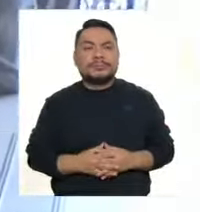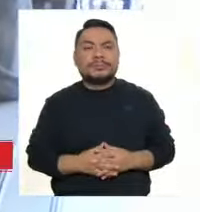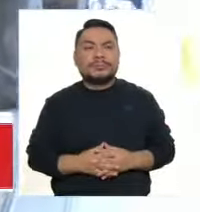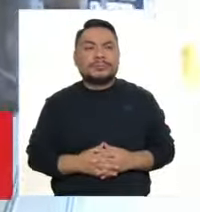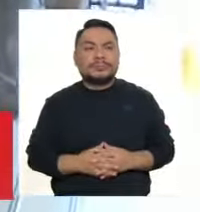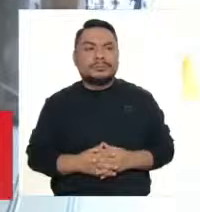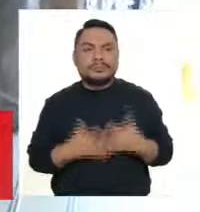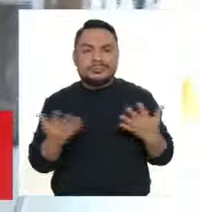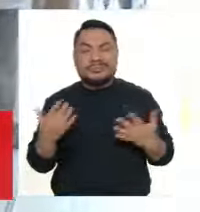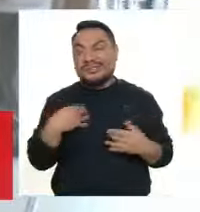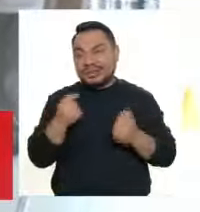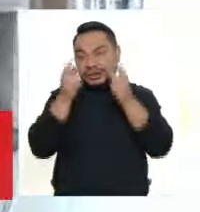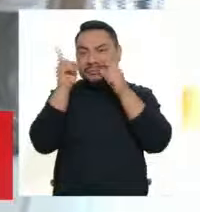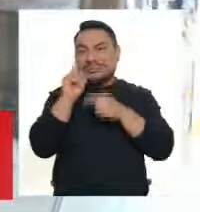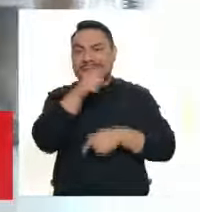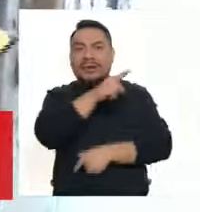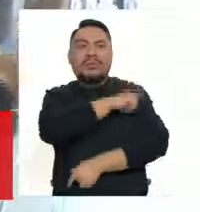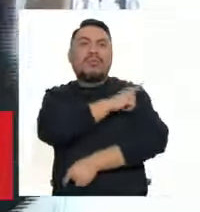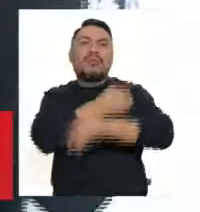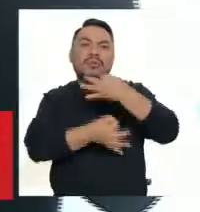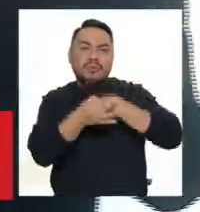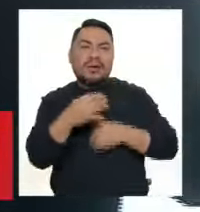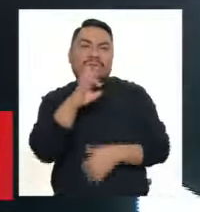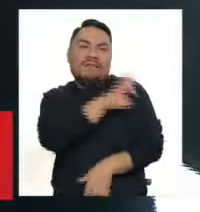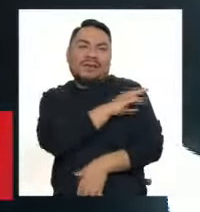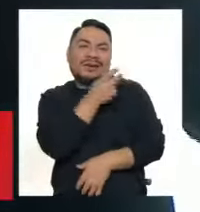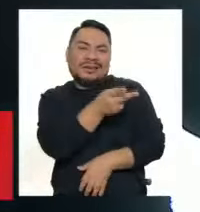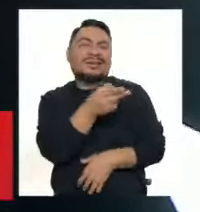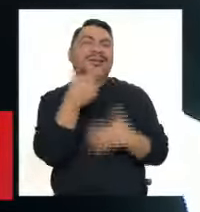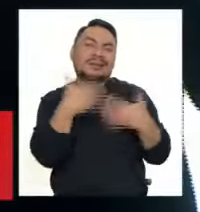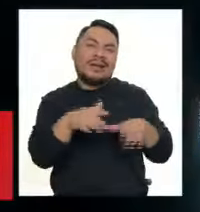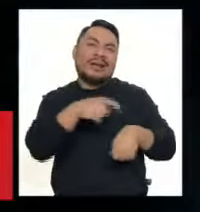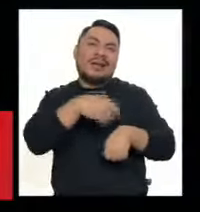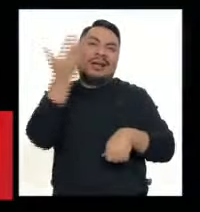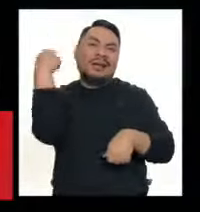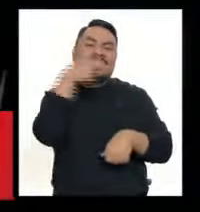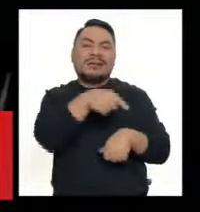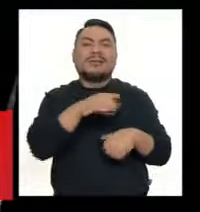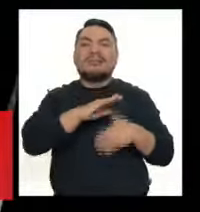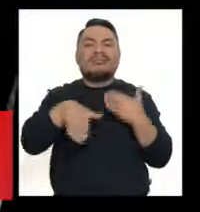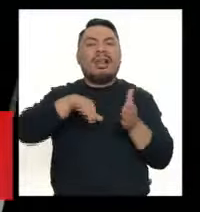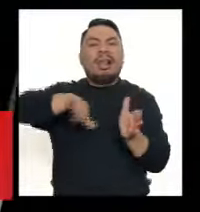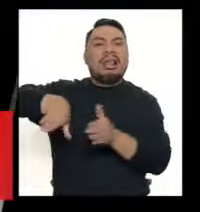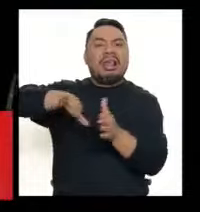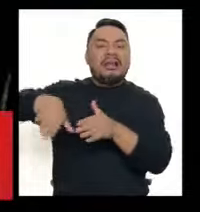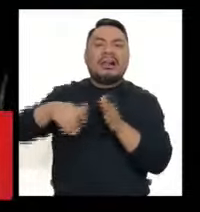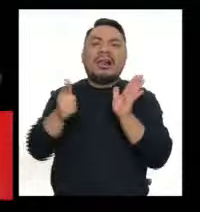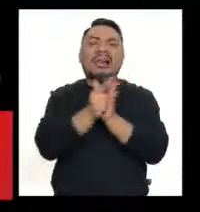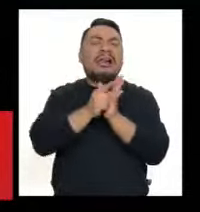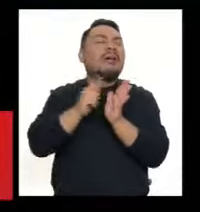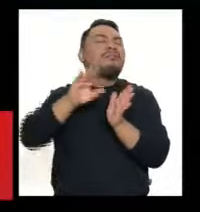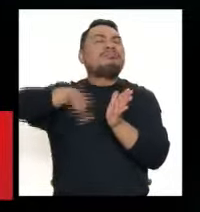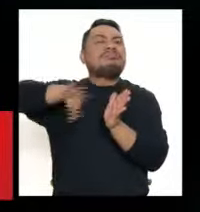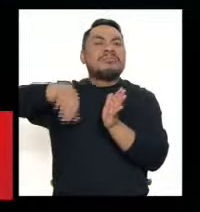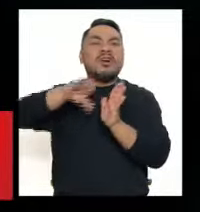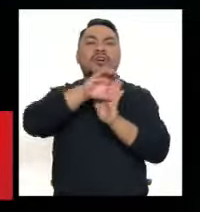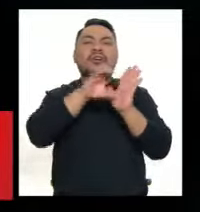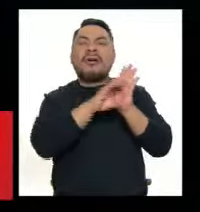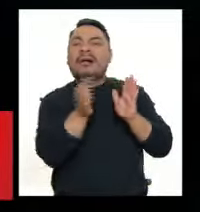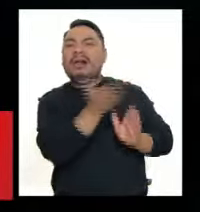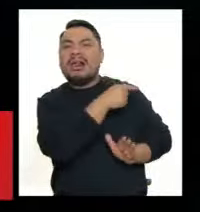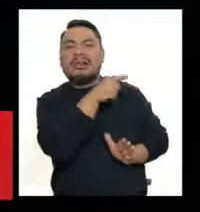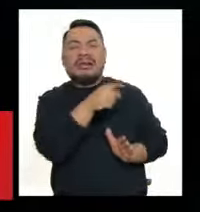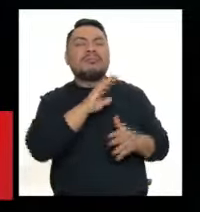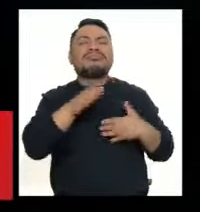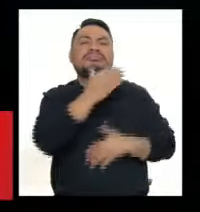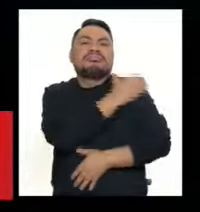No es ninguna sorpresa porque el Poder Judicial y el Ministerio Público hace ya bastante tiempo que están actuando por encima de la ley, por encima de la Constitución, en